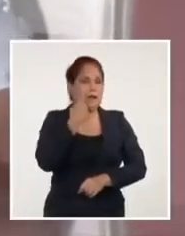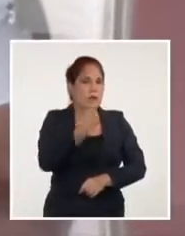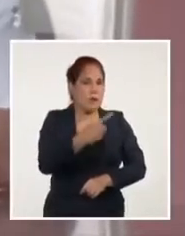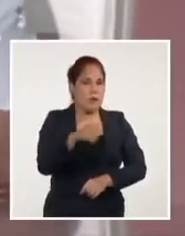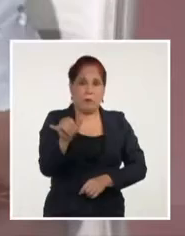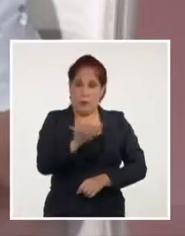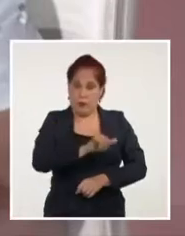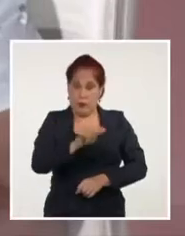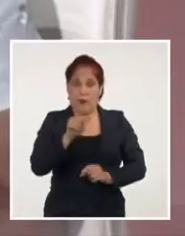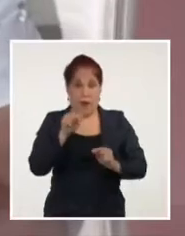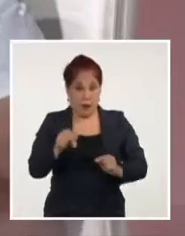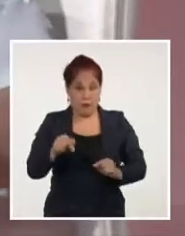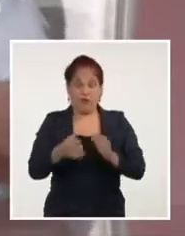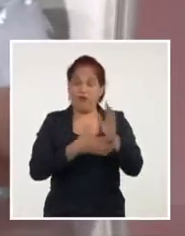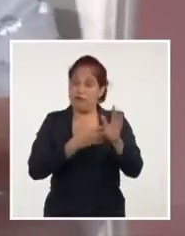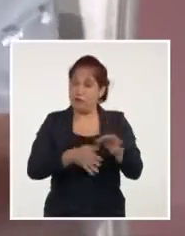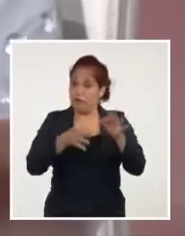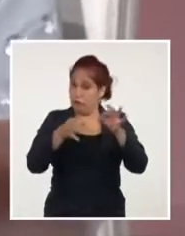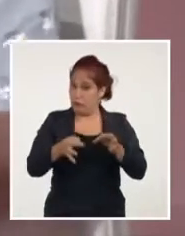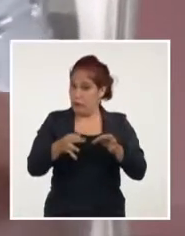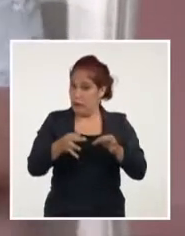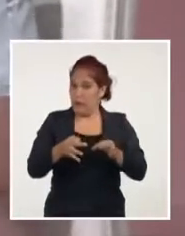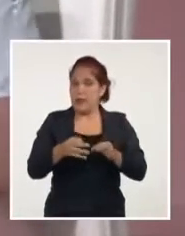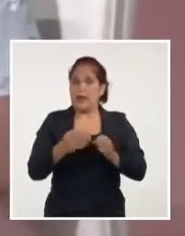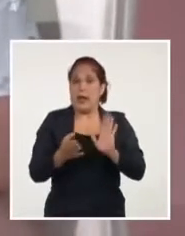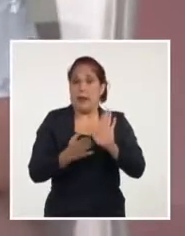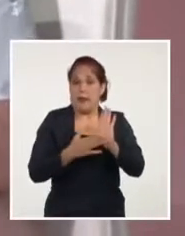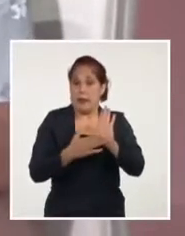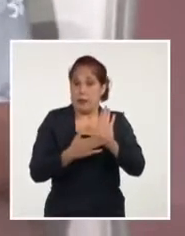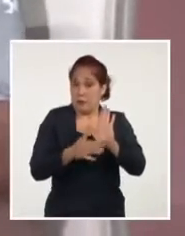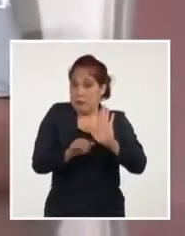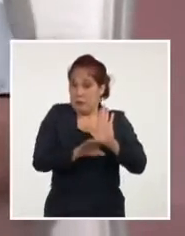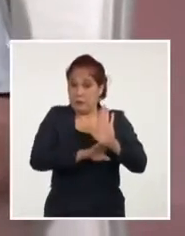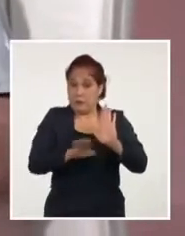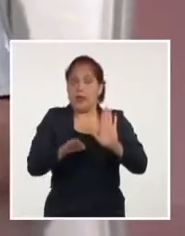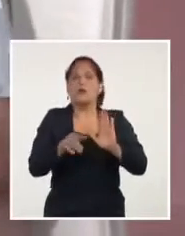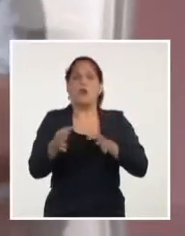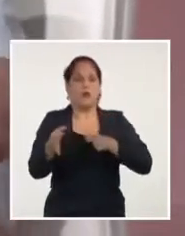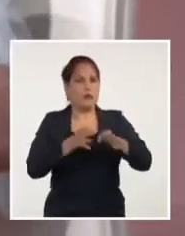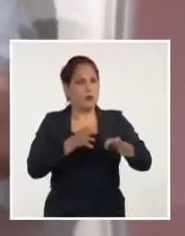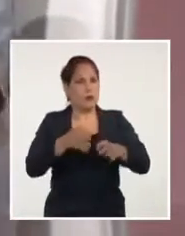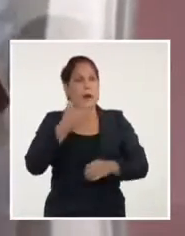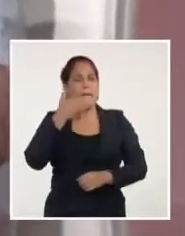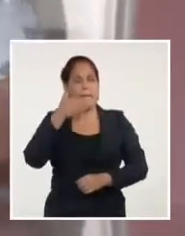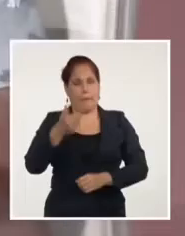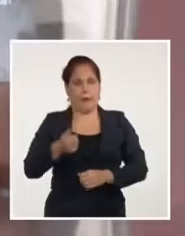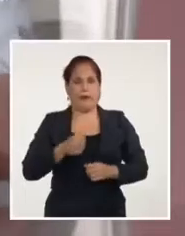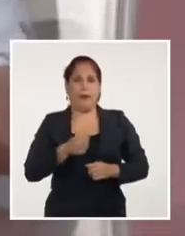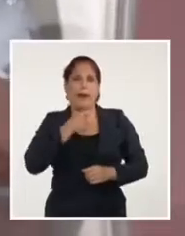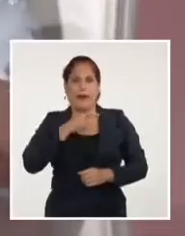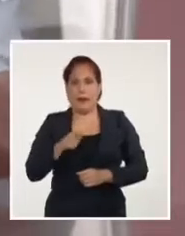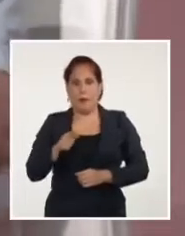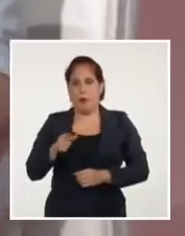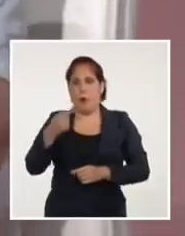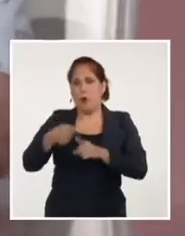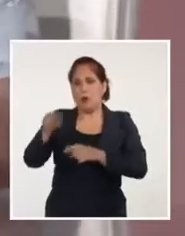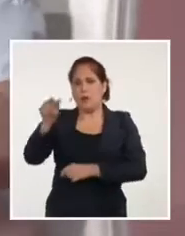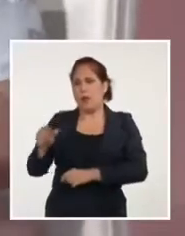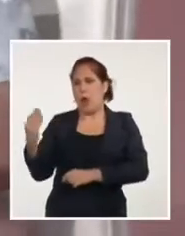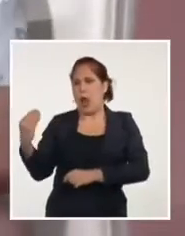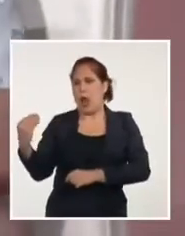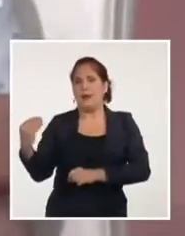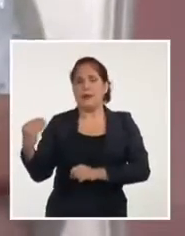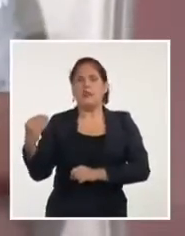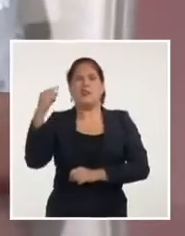Y eso, efectivamente, pues ya está demostrado que funciona de esa manera. O sea, cómo funciona todo esto y